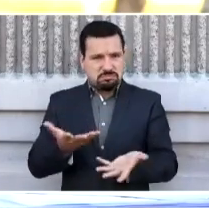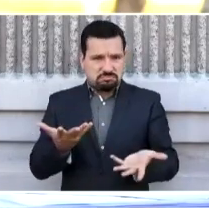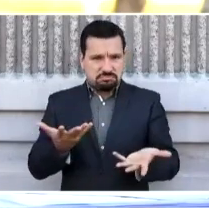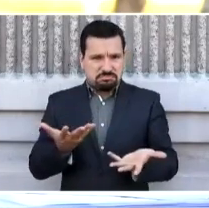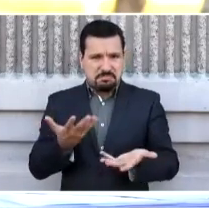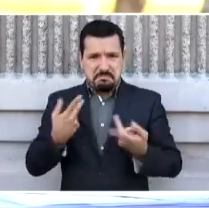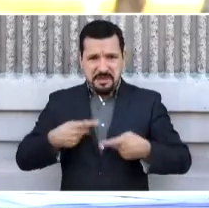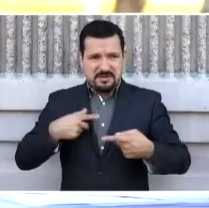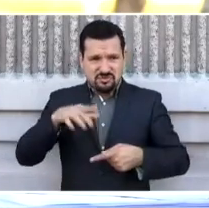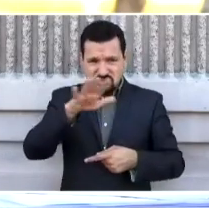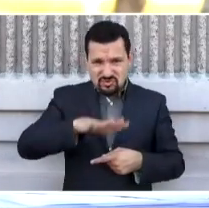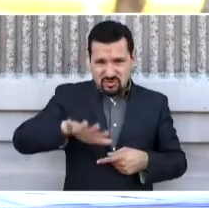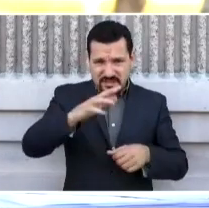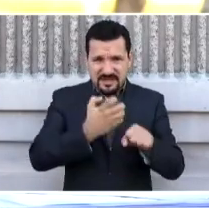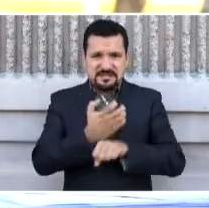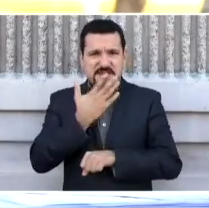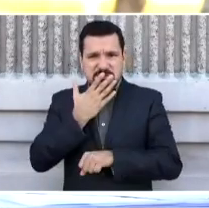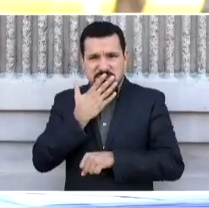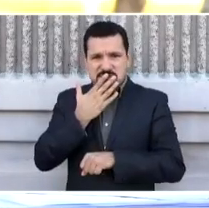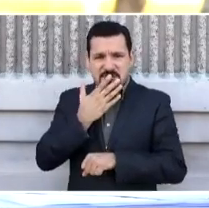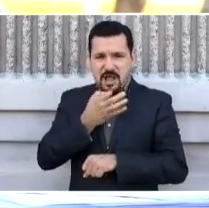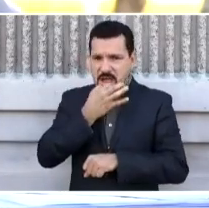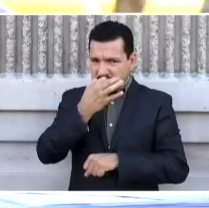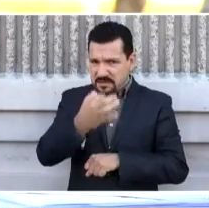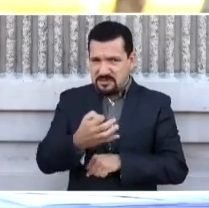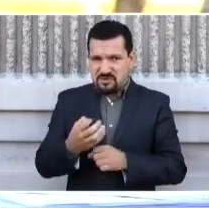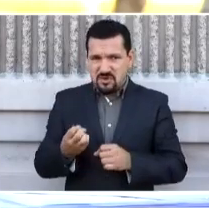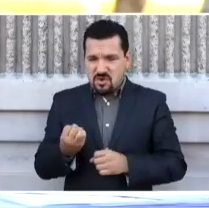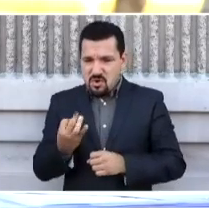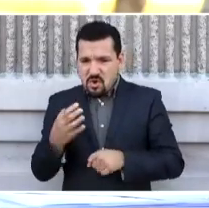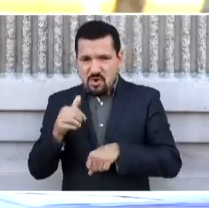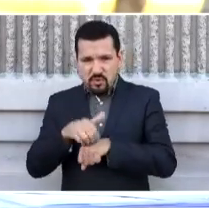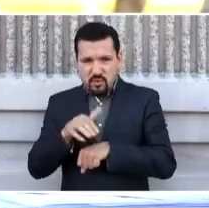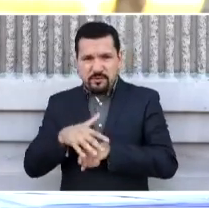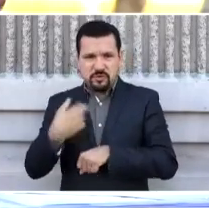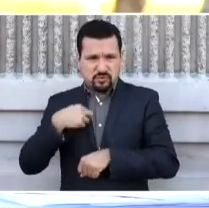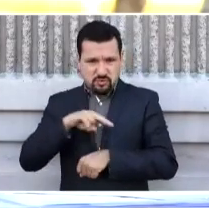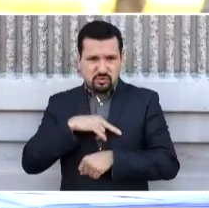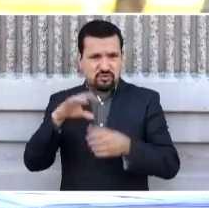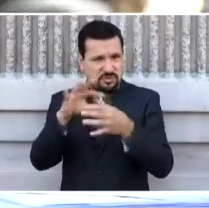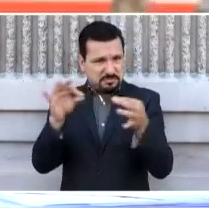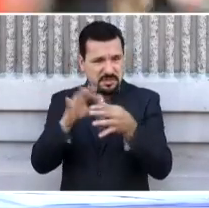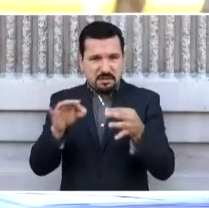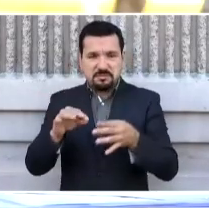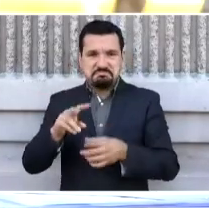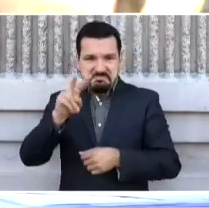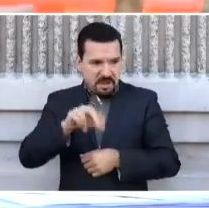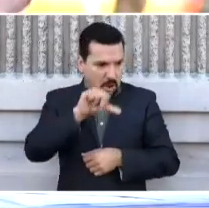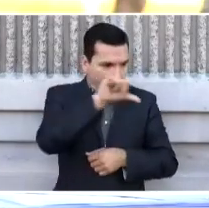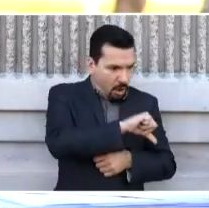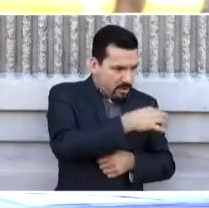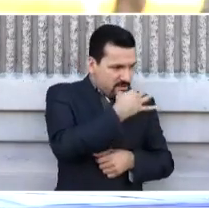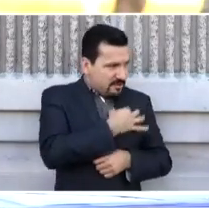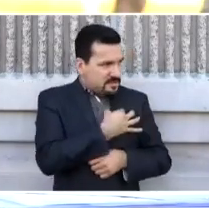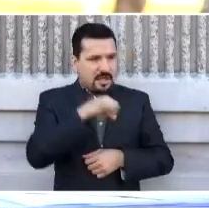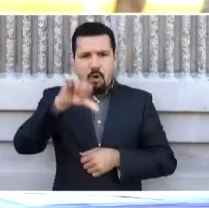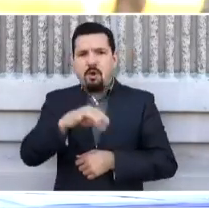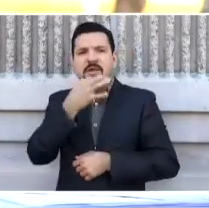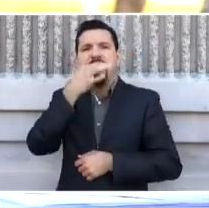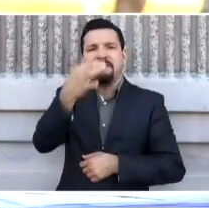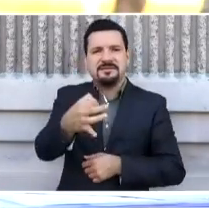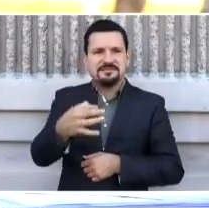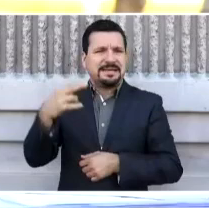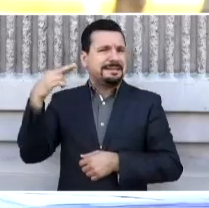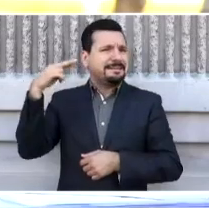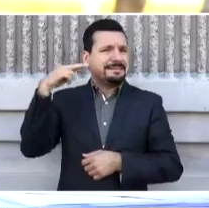Estado de Sonora que los datos que estamos informando son en tiempo real. O sea, estamos tratando